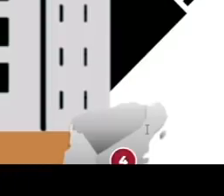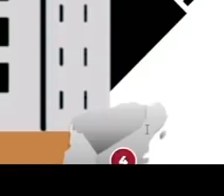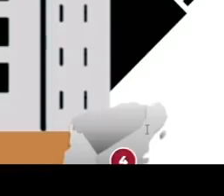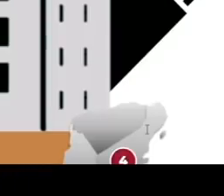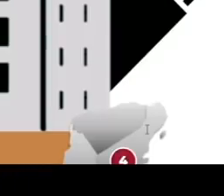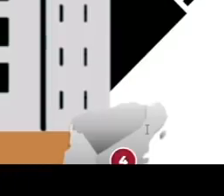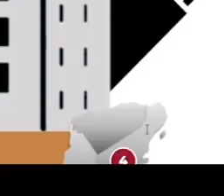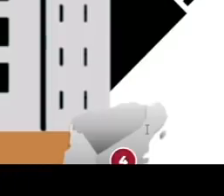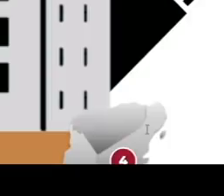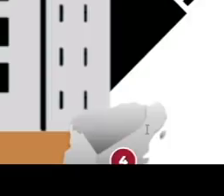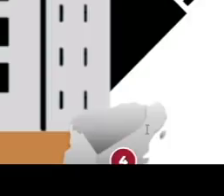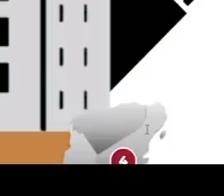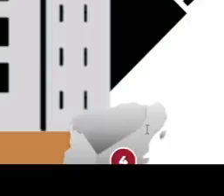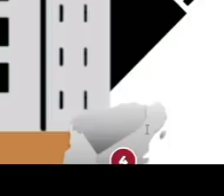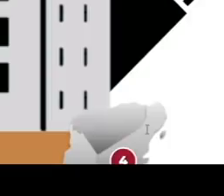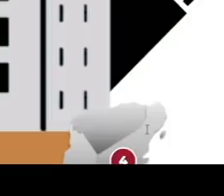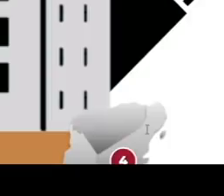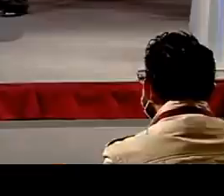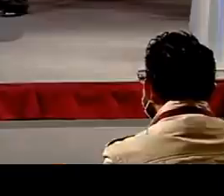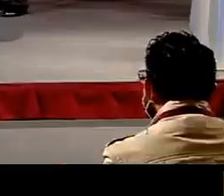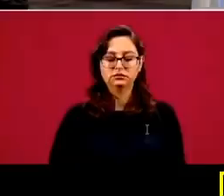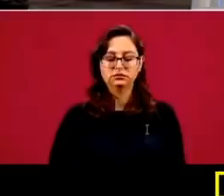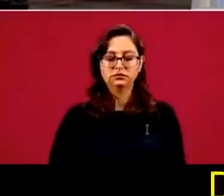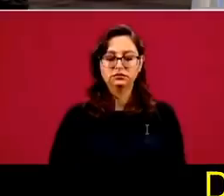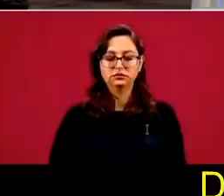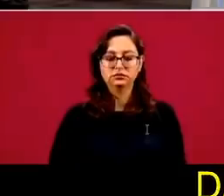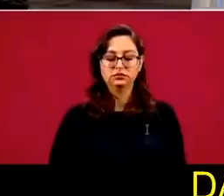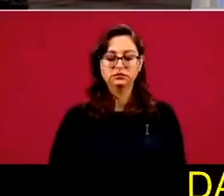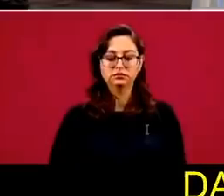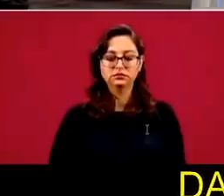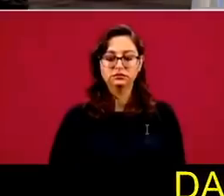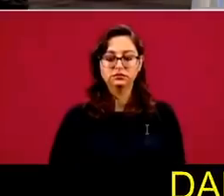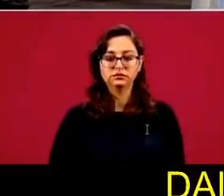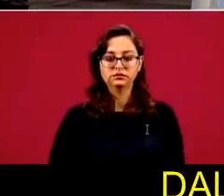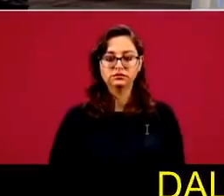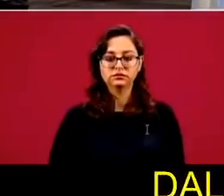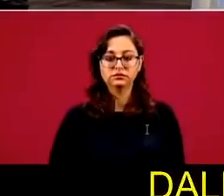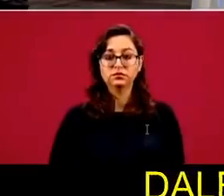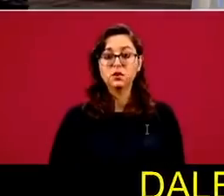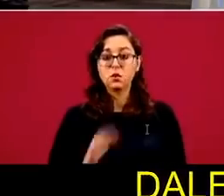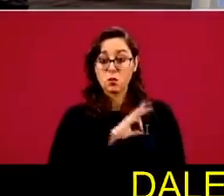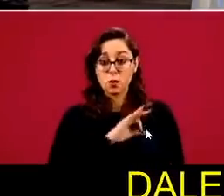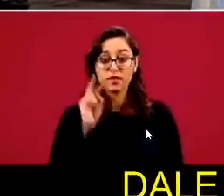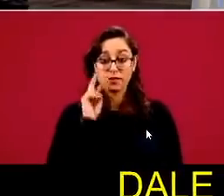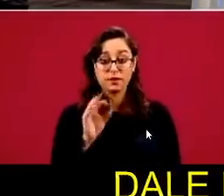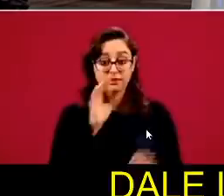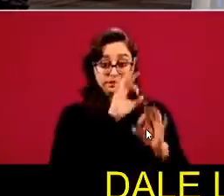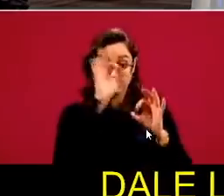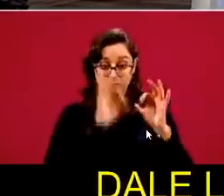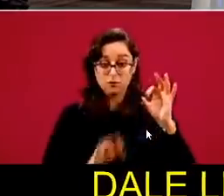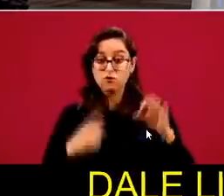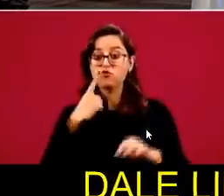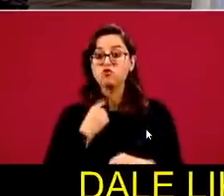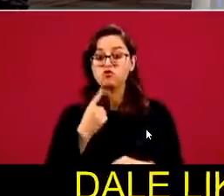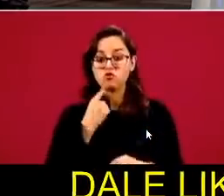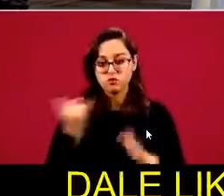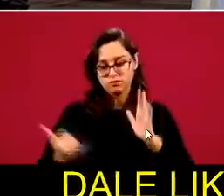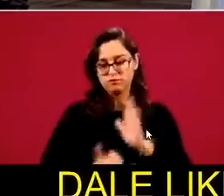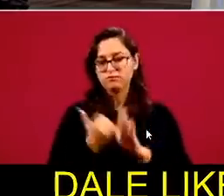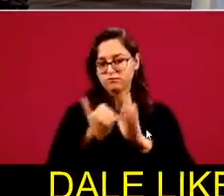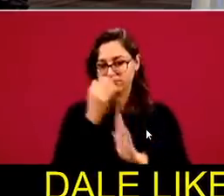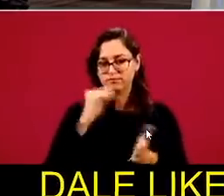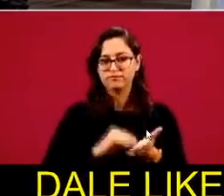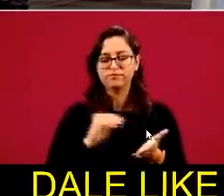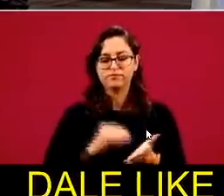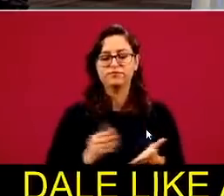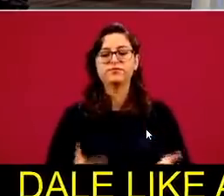ahora y 90 más en construcción que son todos los que están en color rojo adelante